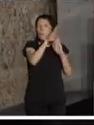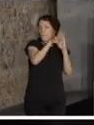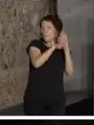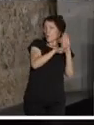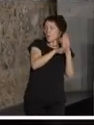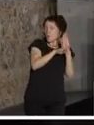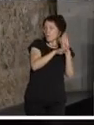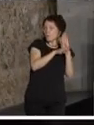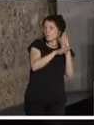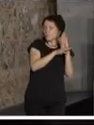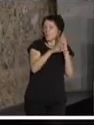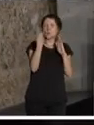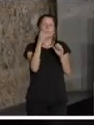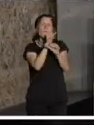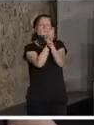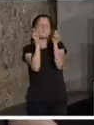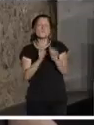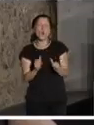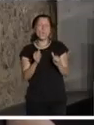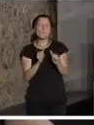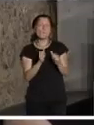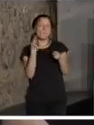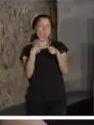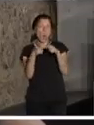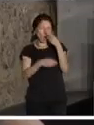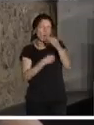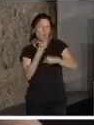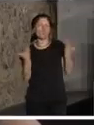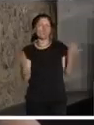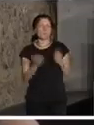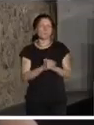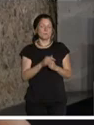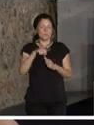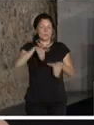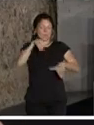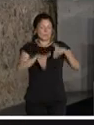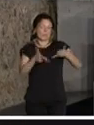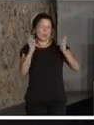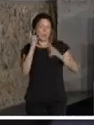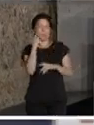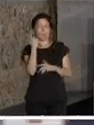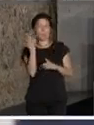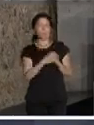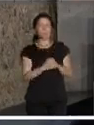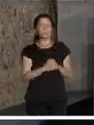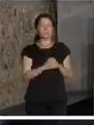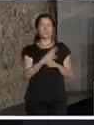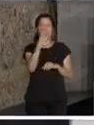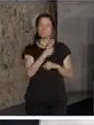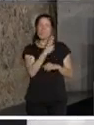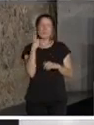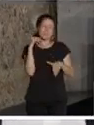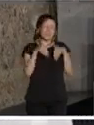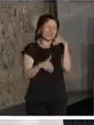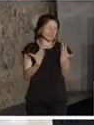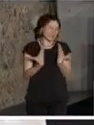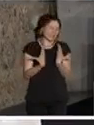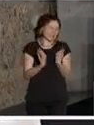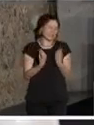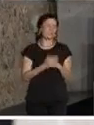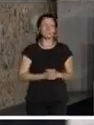programa nos distingue una forma de hacer política en estas elecciones Vais a ver muchas promesas electorales